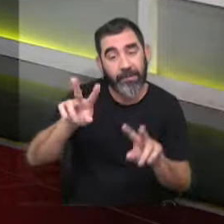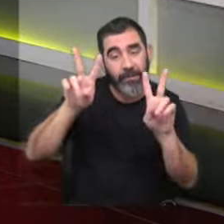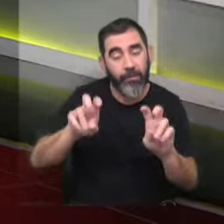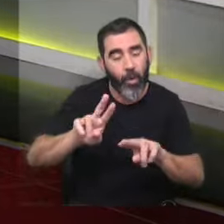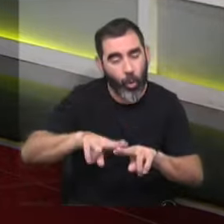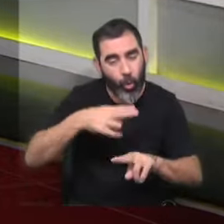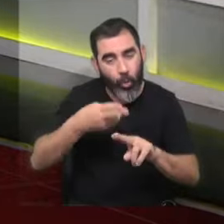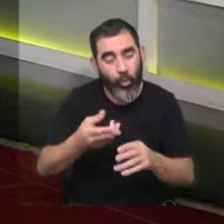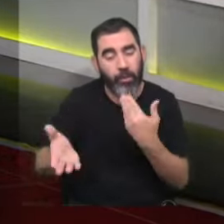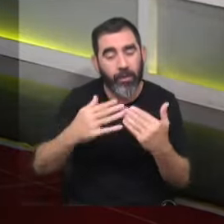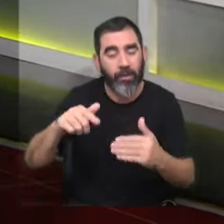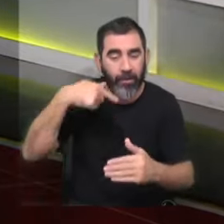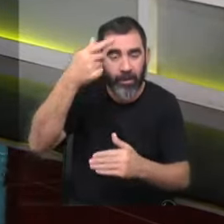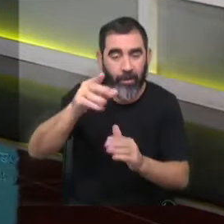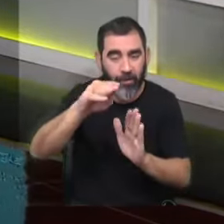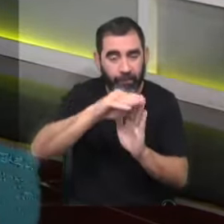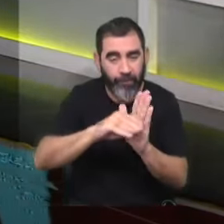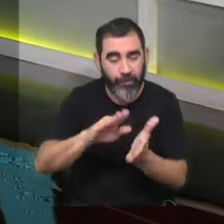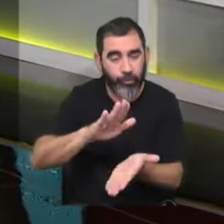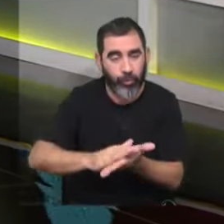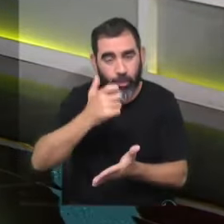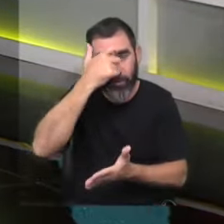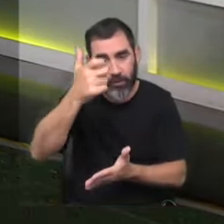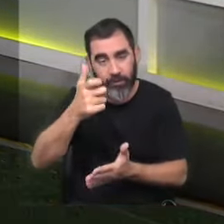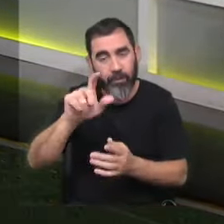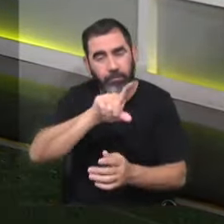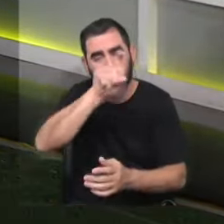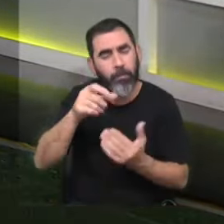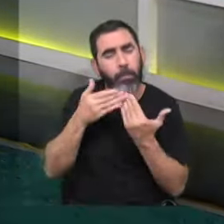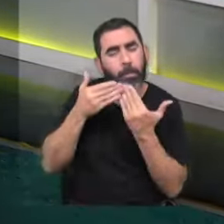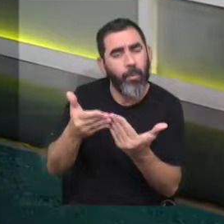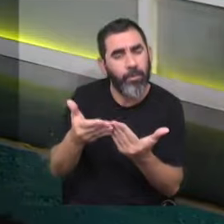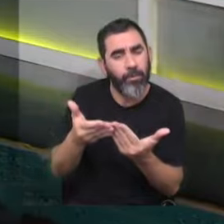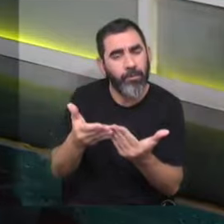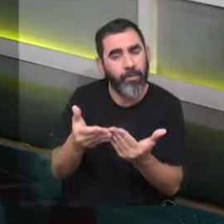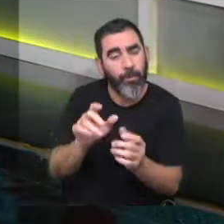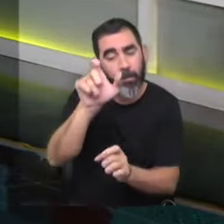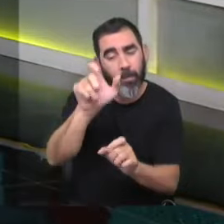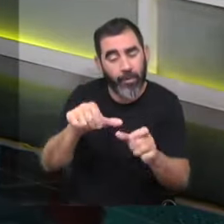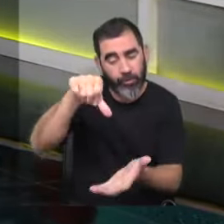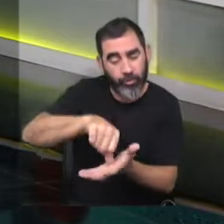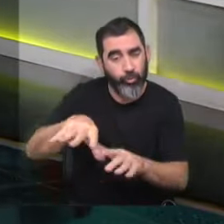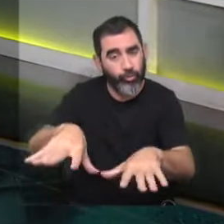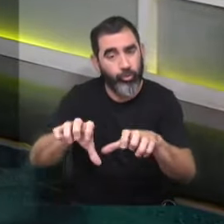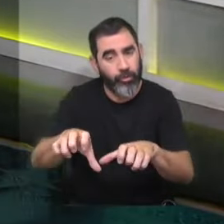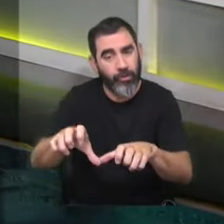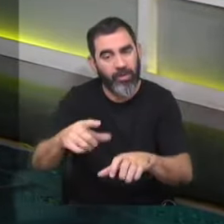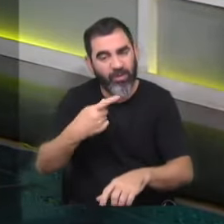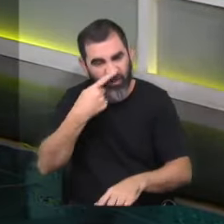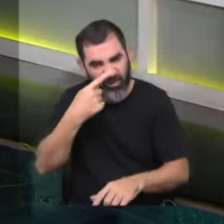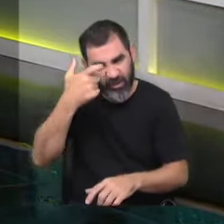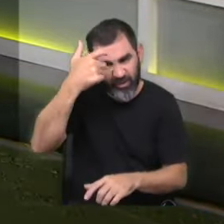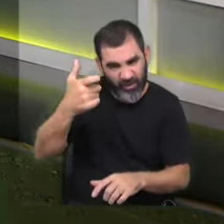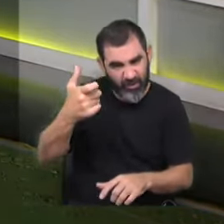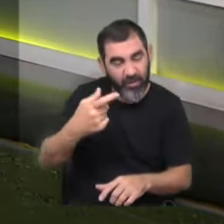a volver más adelante en este programa de Sobre Ciencia, y sobre todo esta pregunta, como habitantes de este país, ¿cuánto nos importa la ciencia